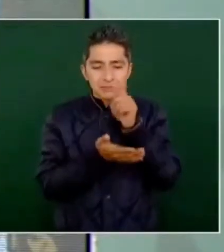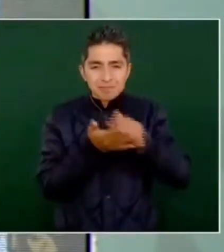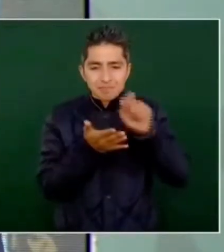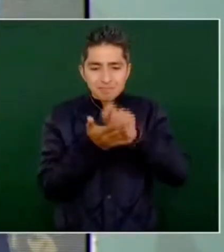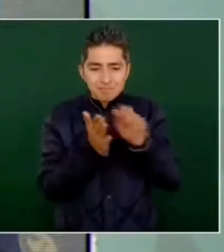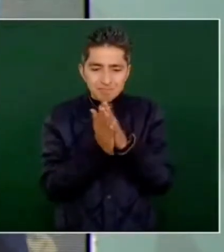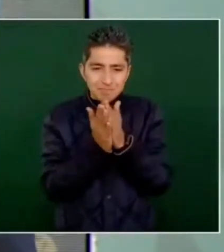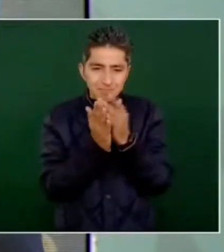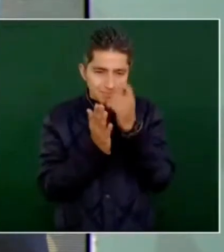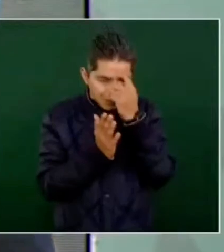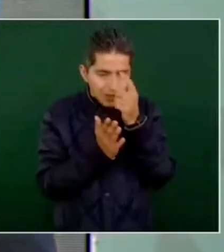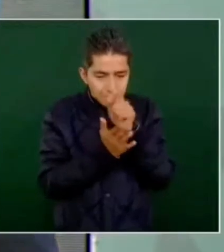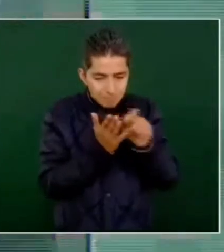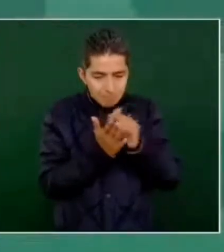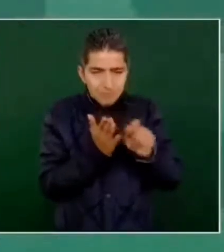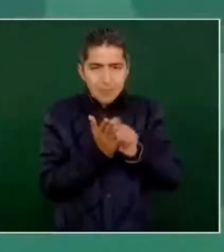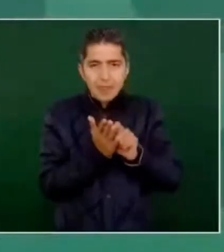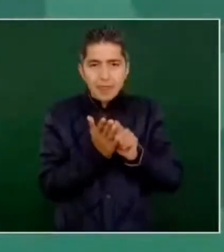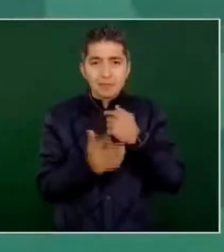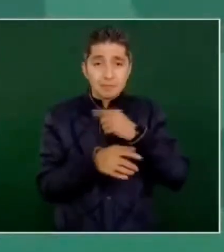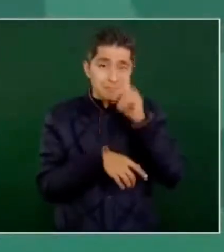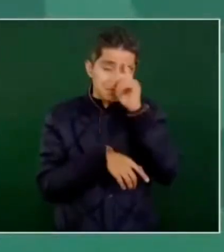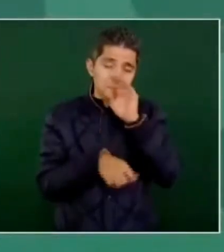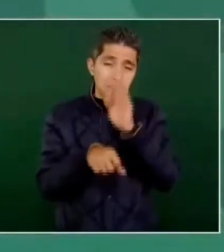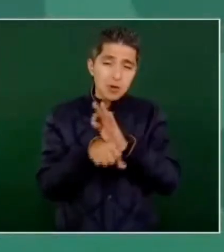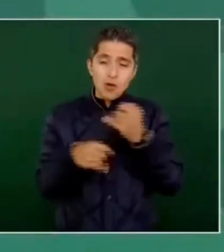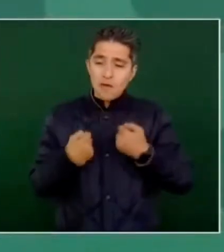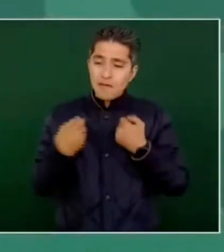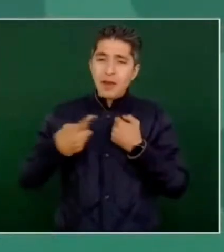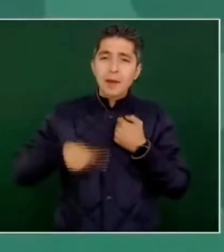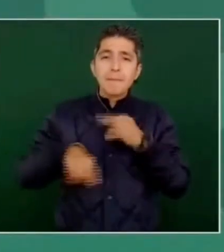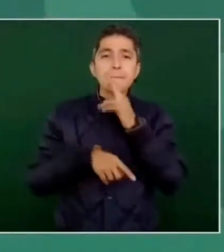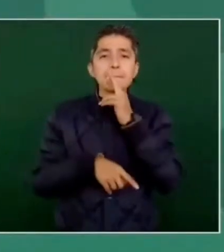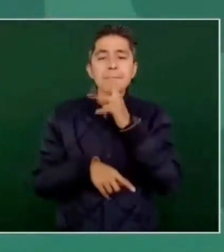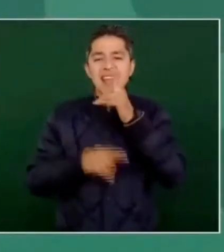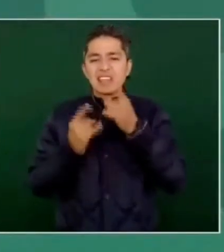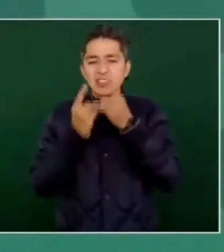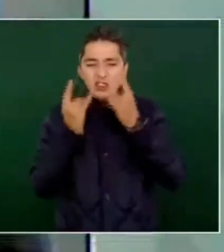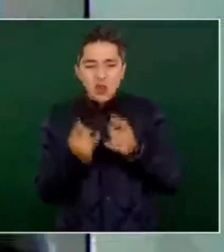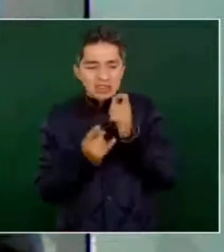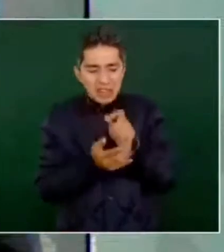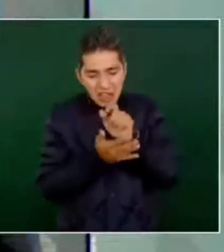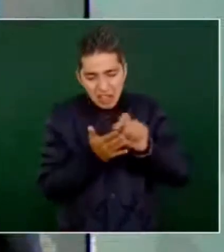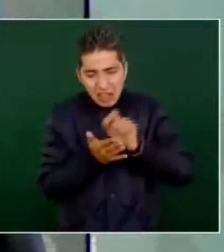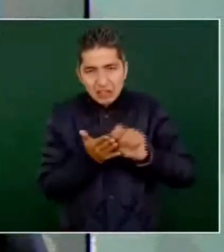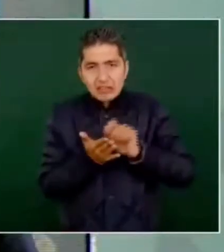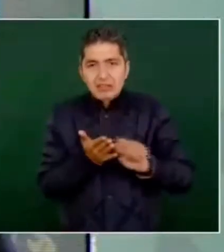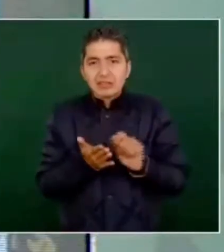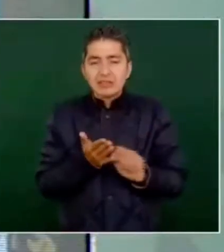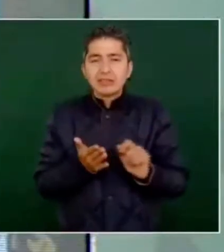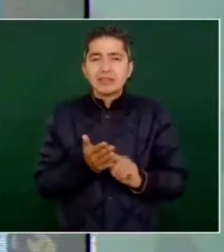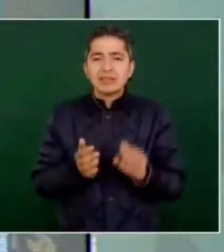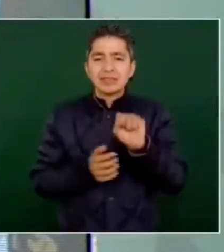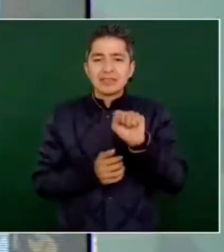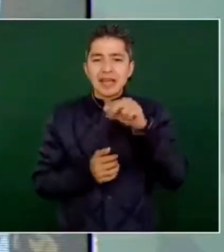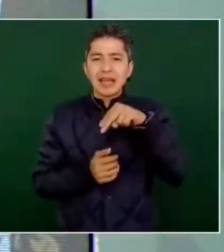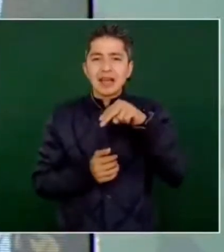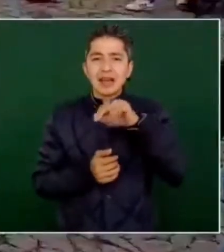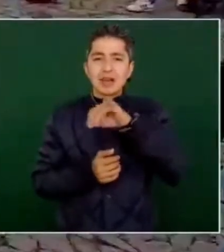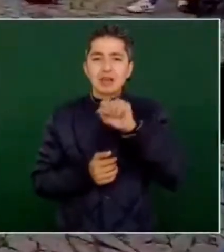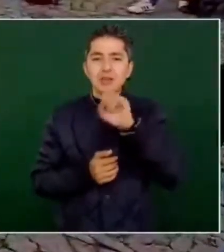jóvenes, lo mejor que se ha hecho de microhistoria. Se llama San José de Gracia,